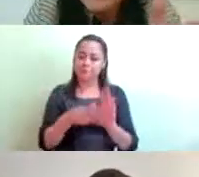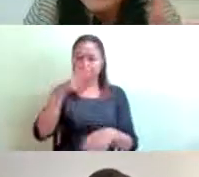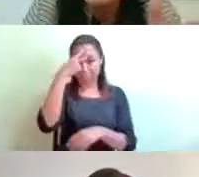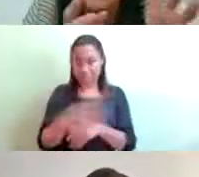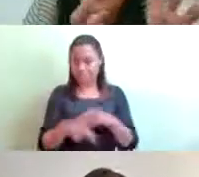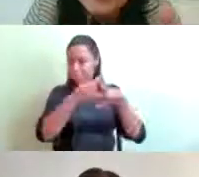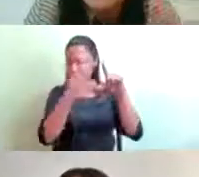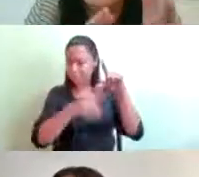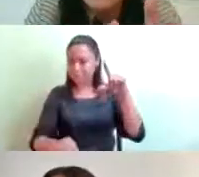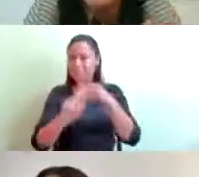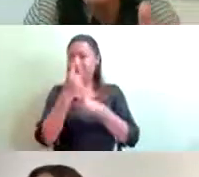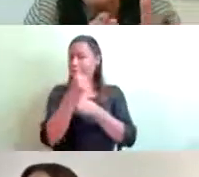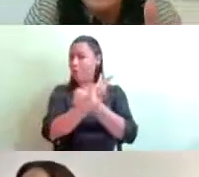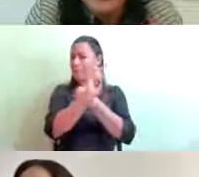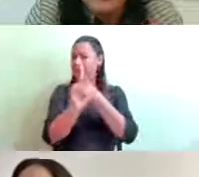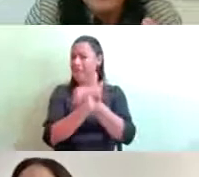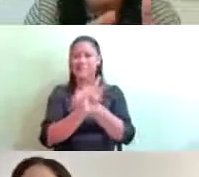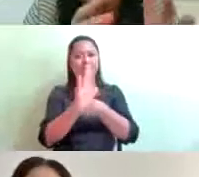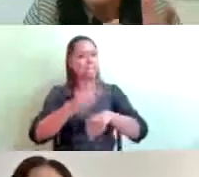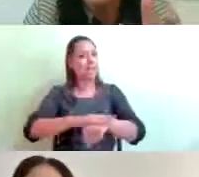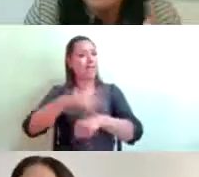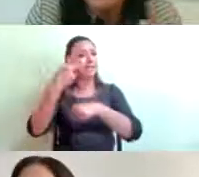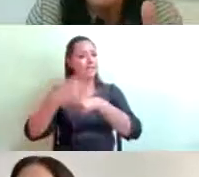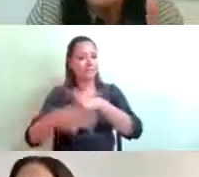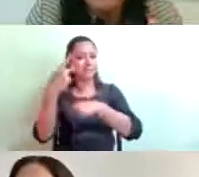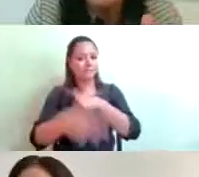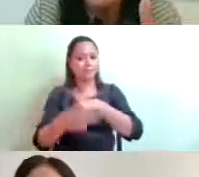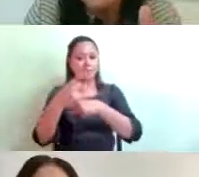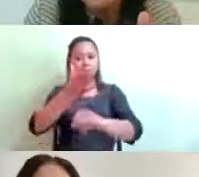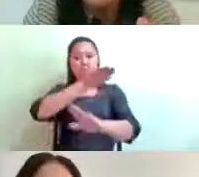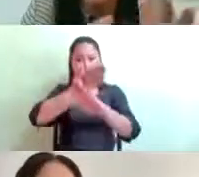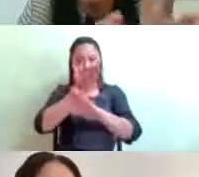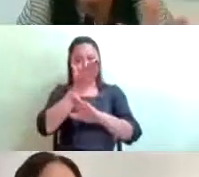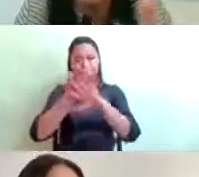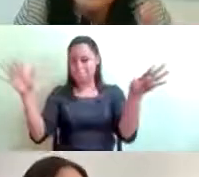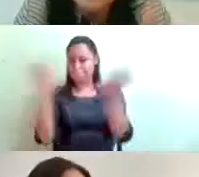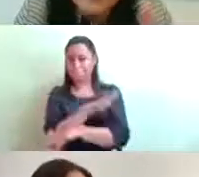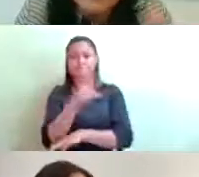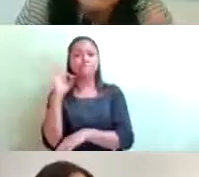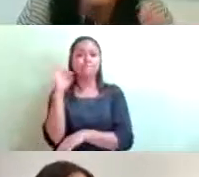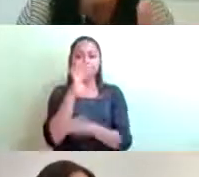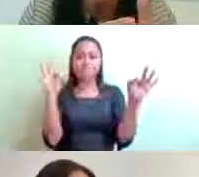un país altamente vulnerable a los impactos del cambio climático,